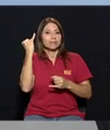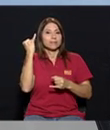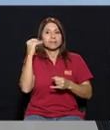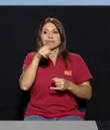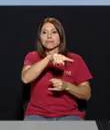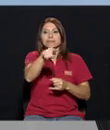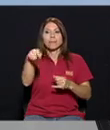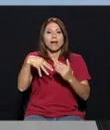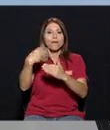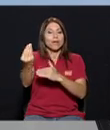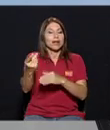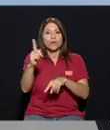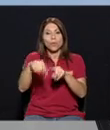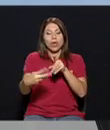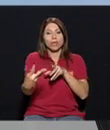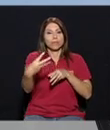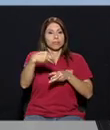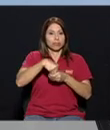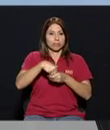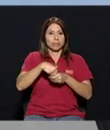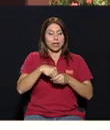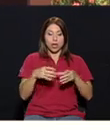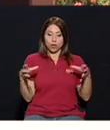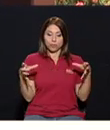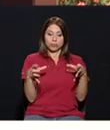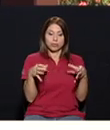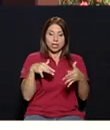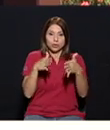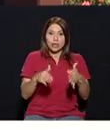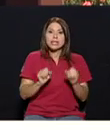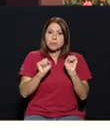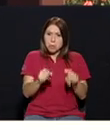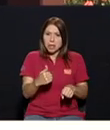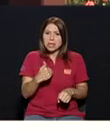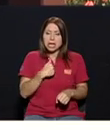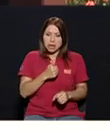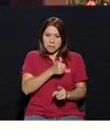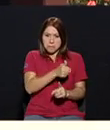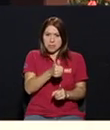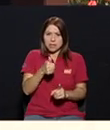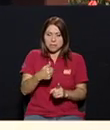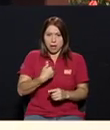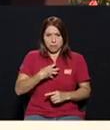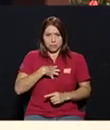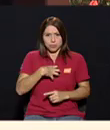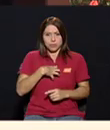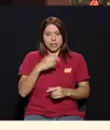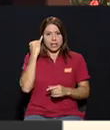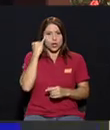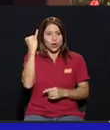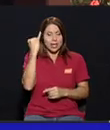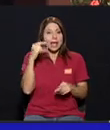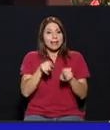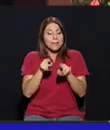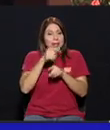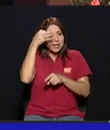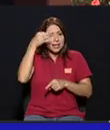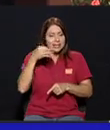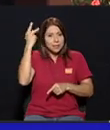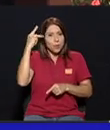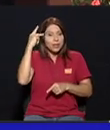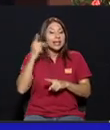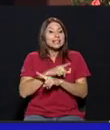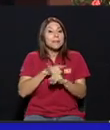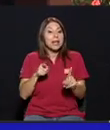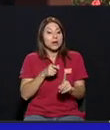estudiantil, sin dejar de lado que el movimiento estudiantil puede tener su misma ideología, puede tener sus posiciones políticas, pero creadas desde